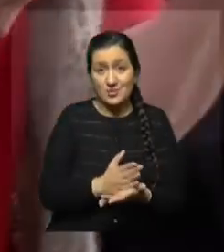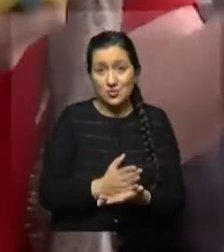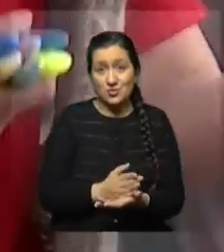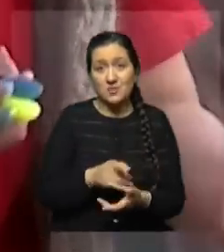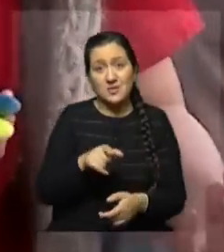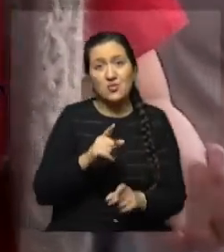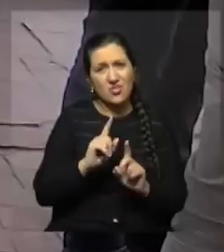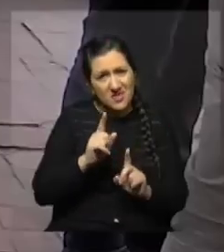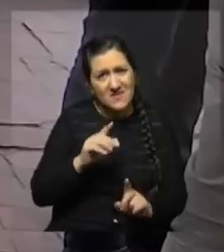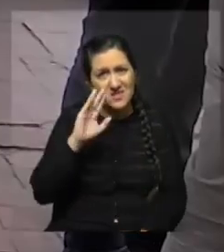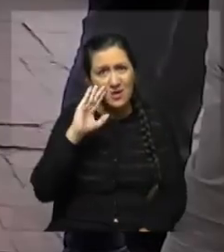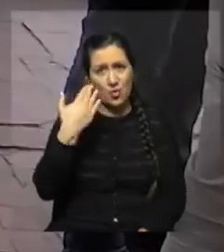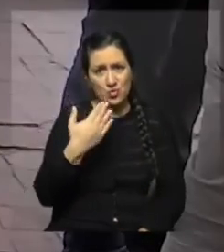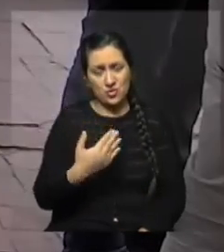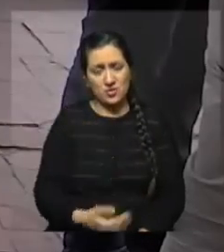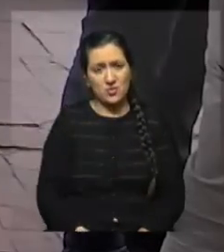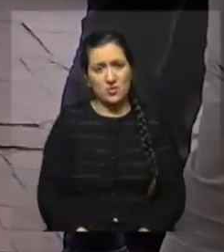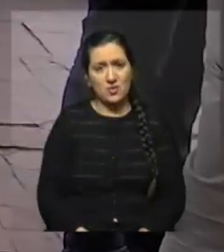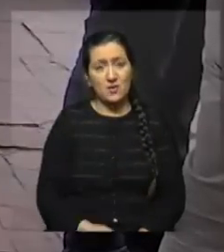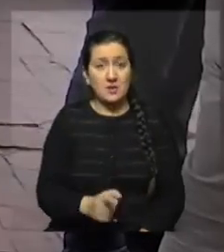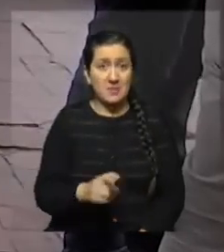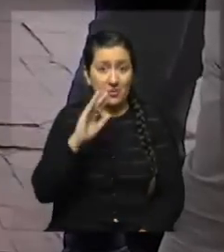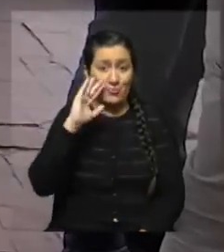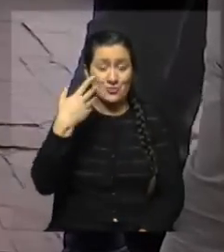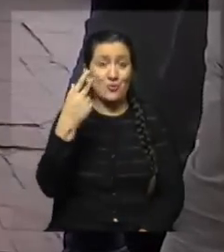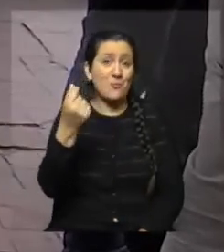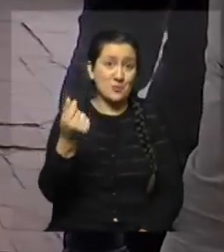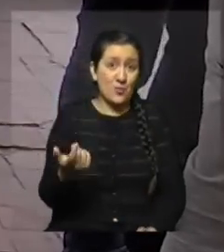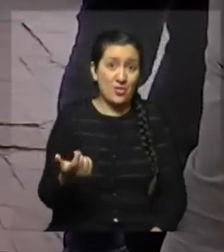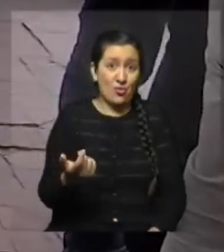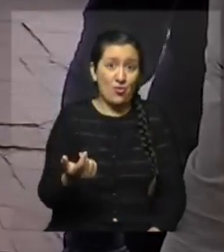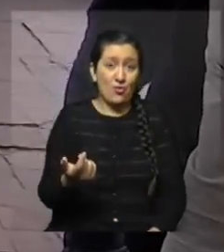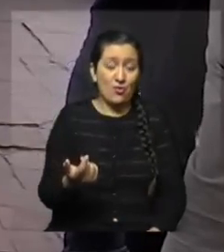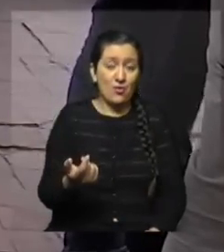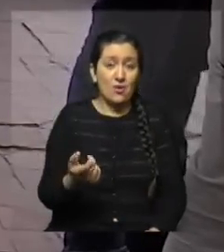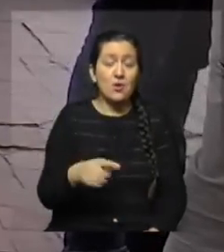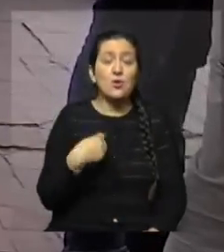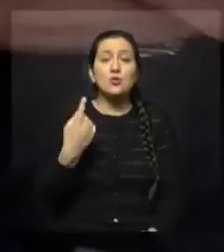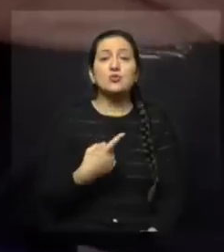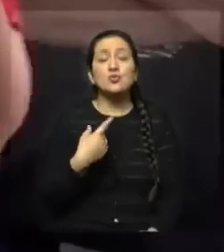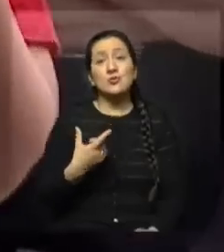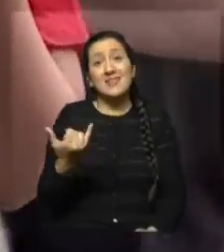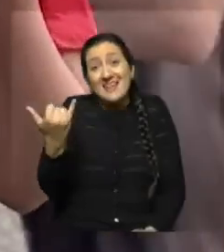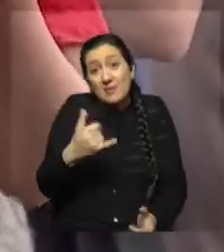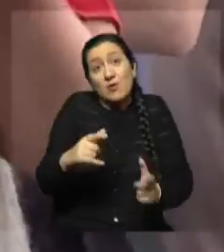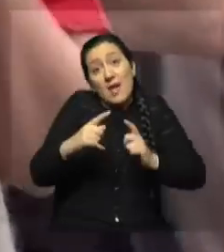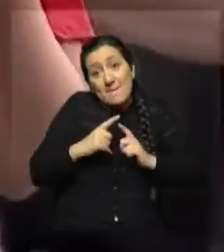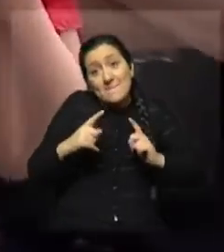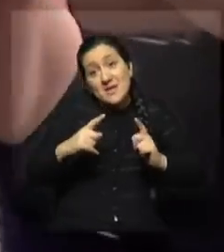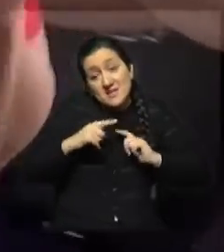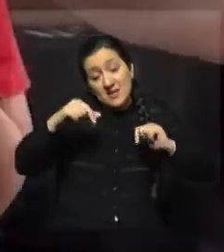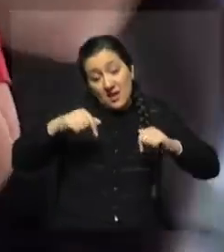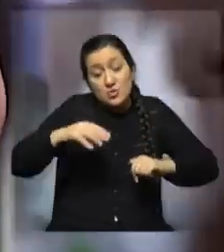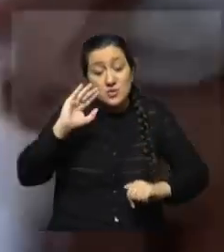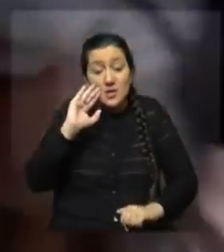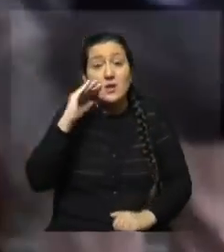esto de ser reconocido y debe ser reconocido en términos presupuestales nosotros todavía abrigamos la esperanza digamos de que esto sea reconocido